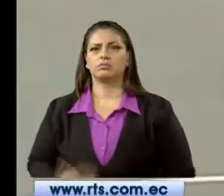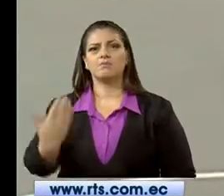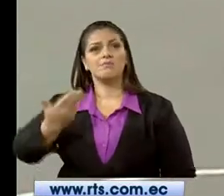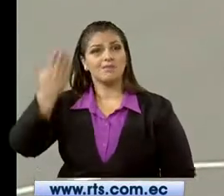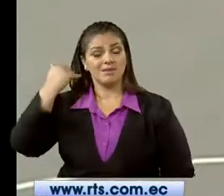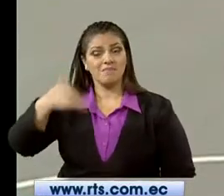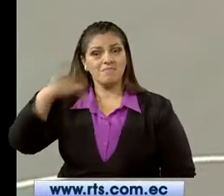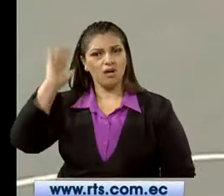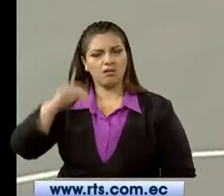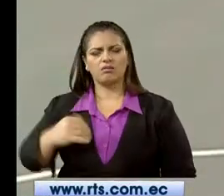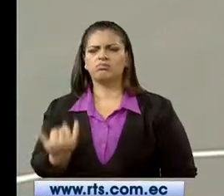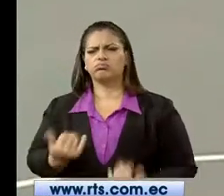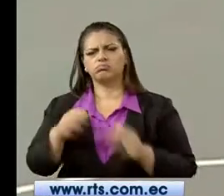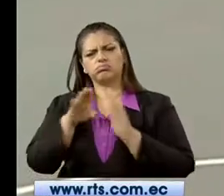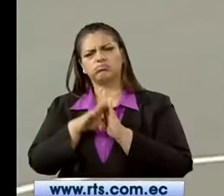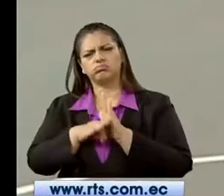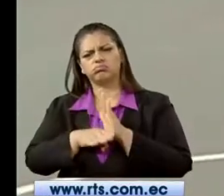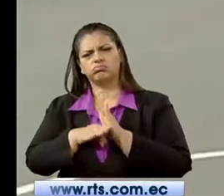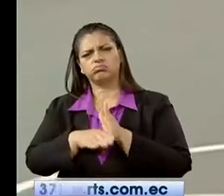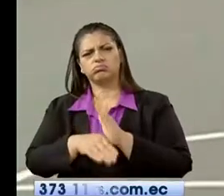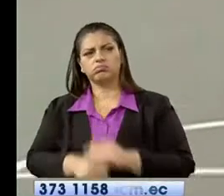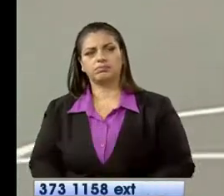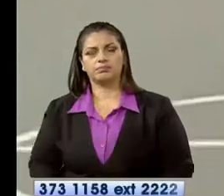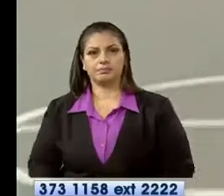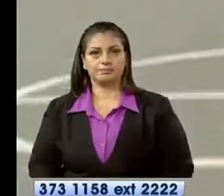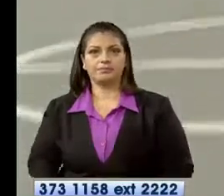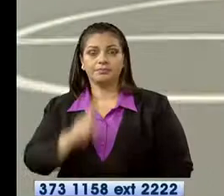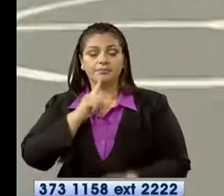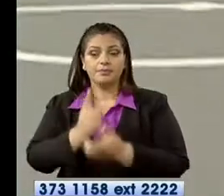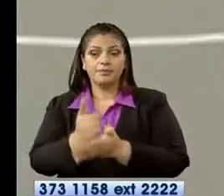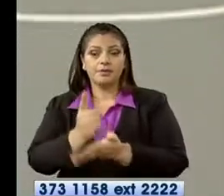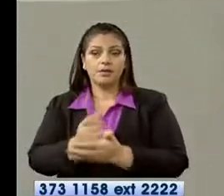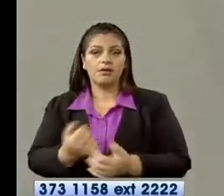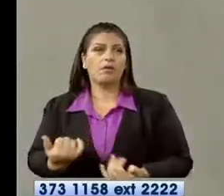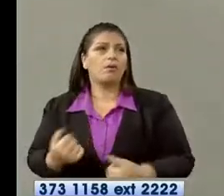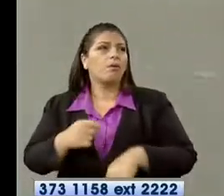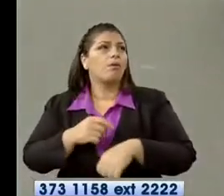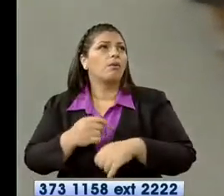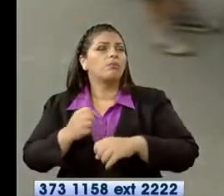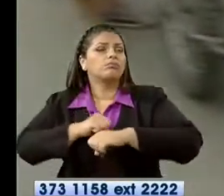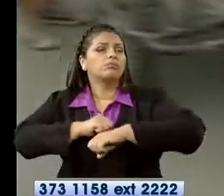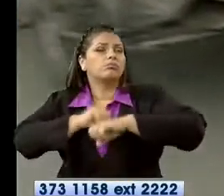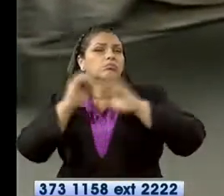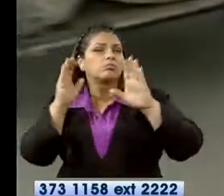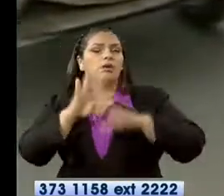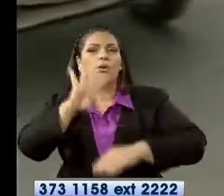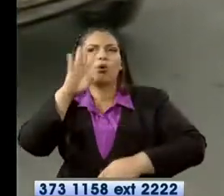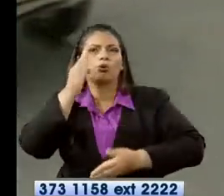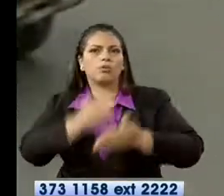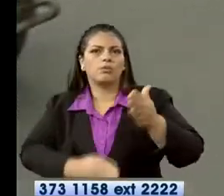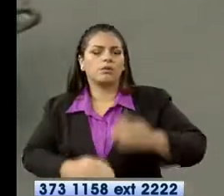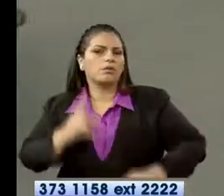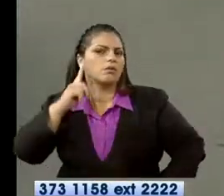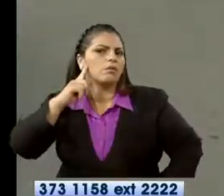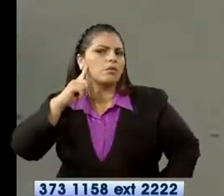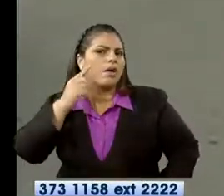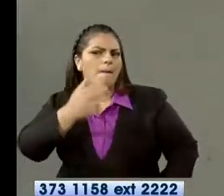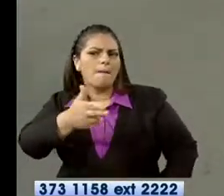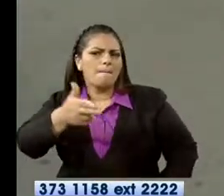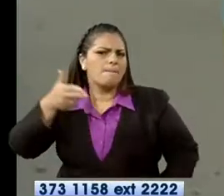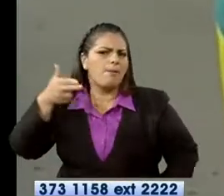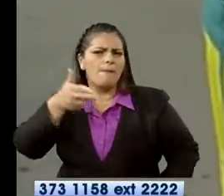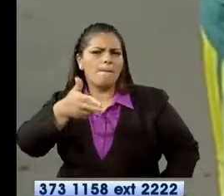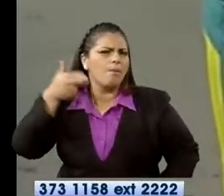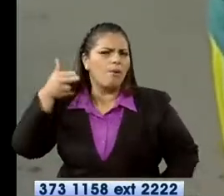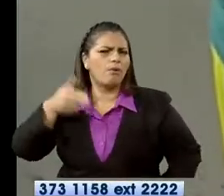de noche los tiros, fue 3:30 de la mañana, sí, yo escuché, me levanté, oí dos tiros de revólver ahí, de calibre más o menos